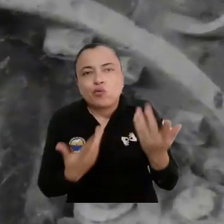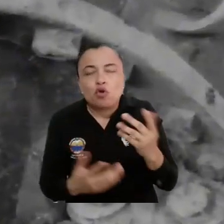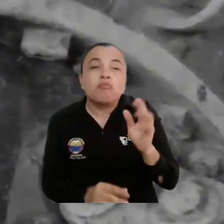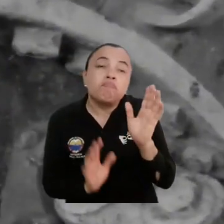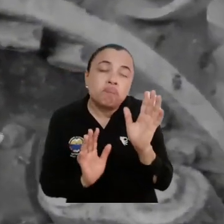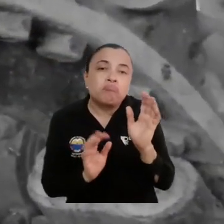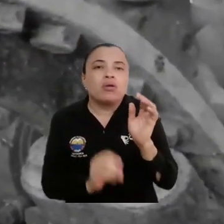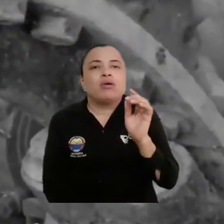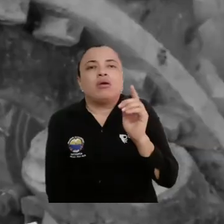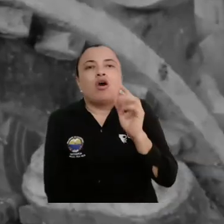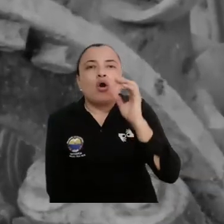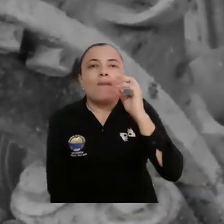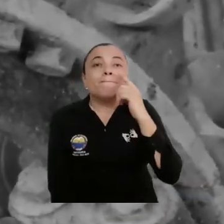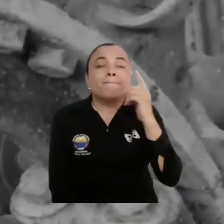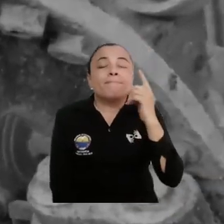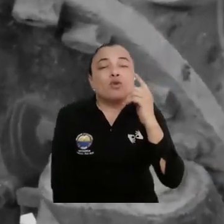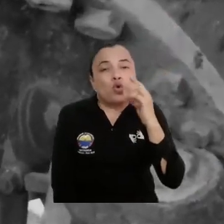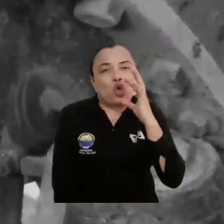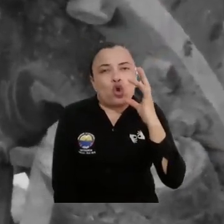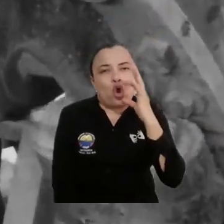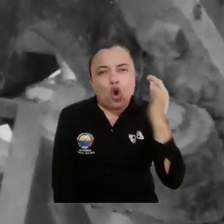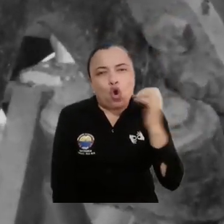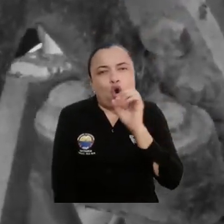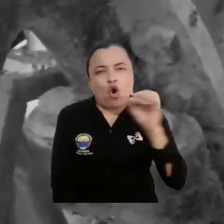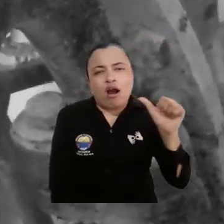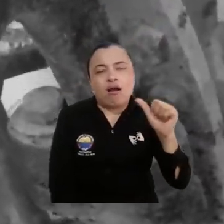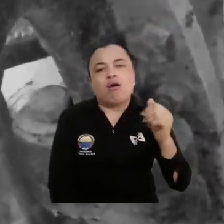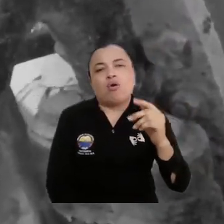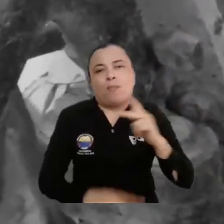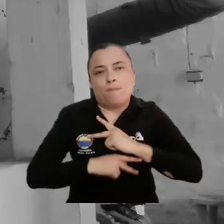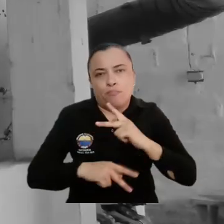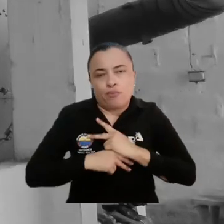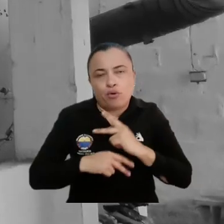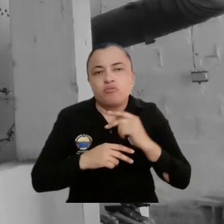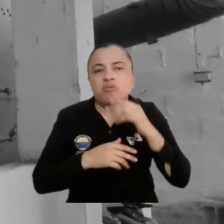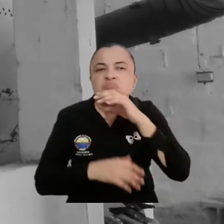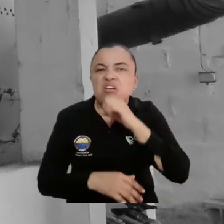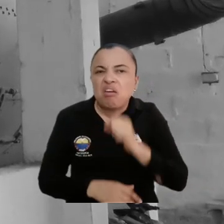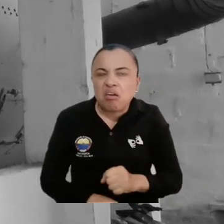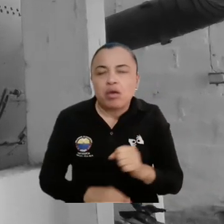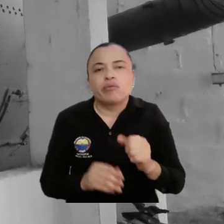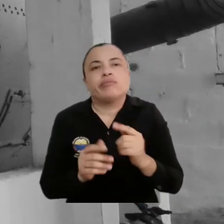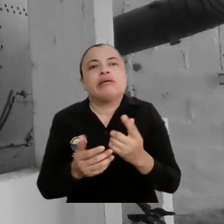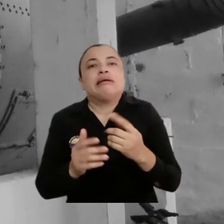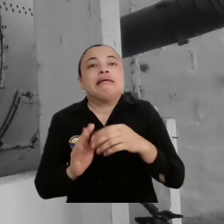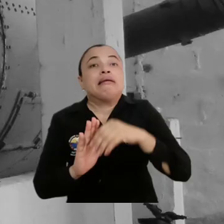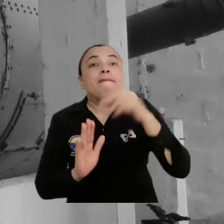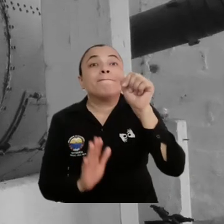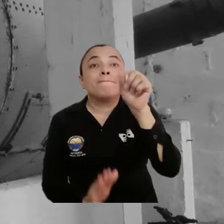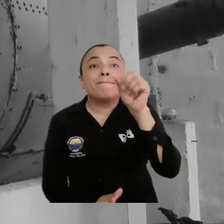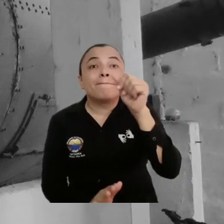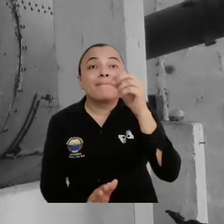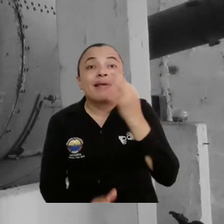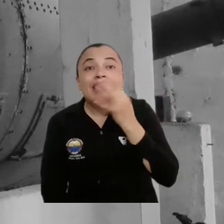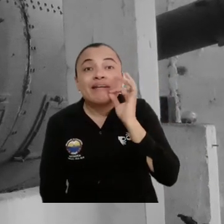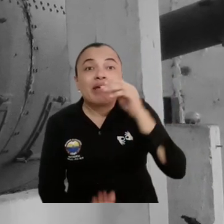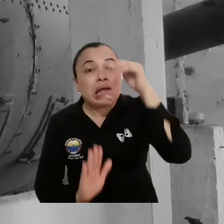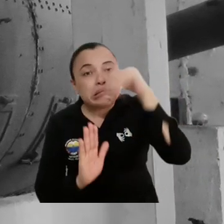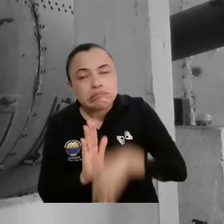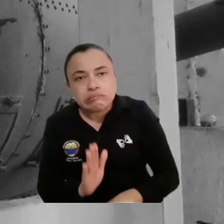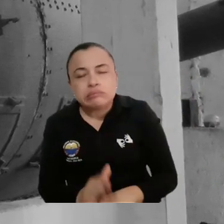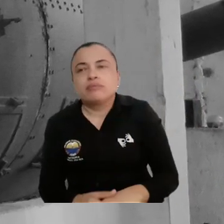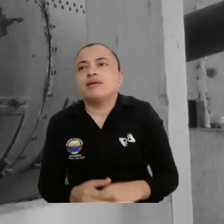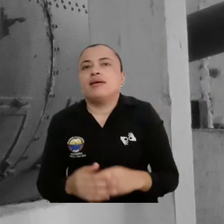originales, la caída de los precios internacionales del café, el alto costo de mantenimiento de su infraestructura